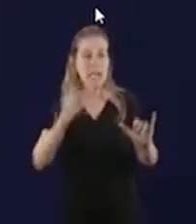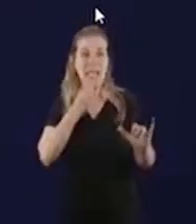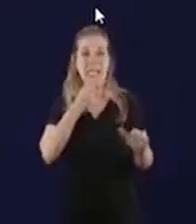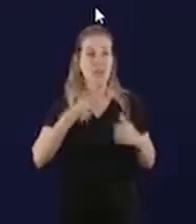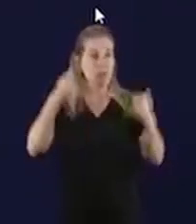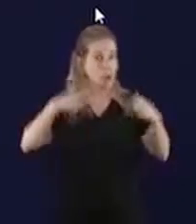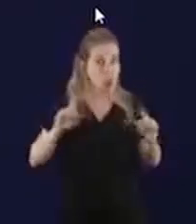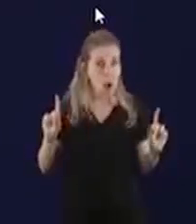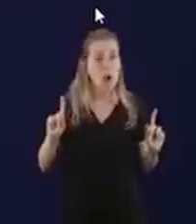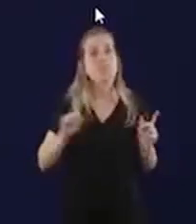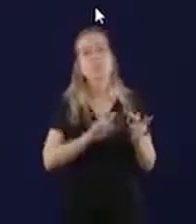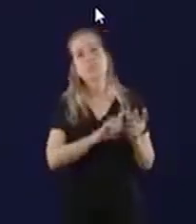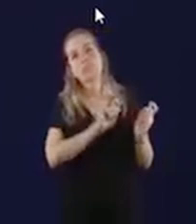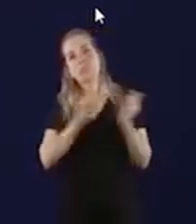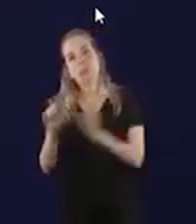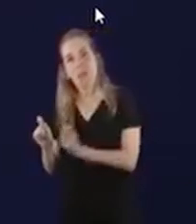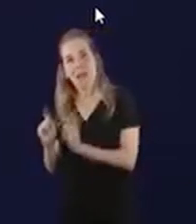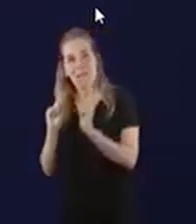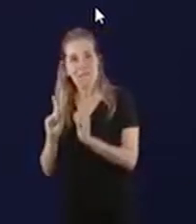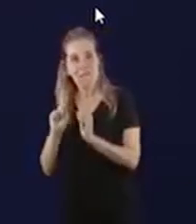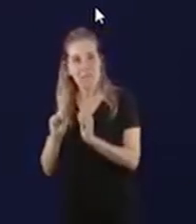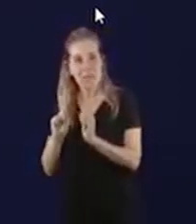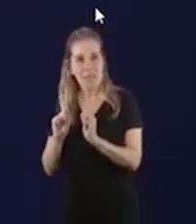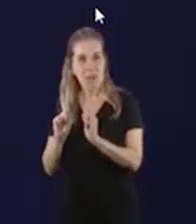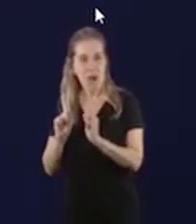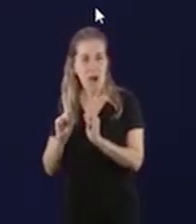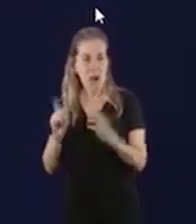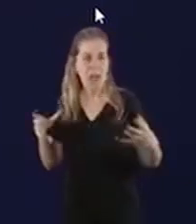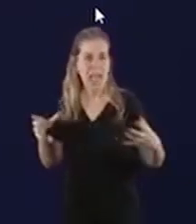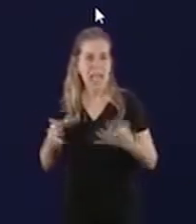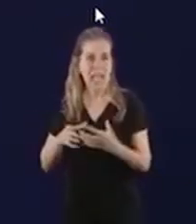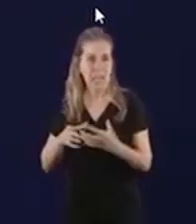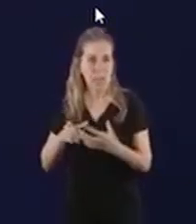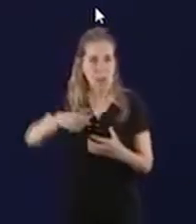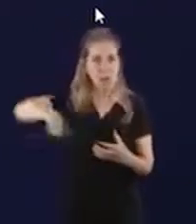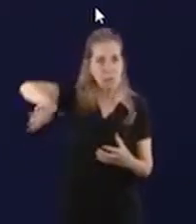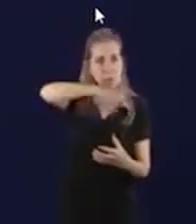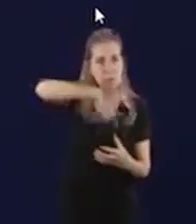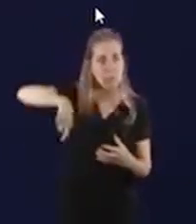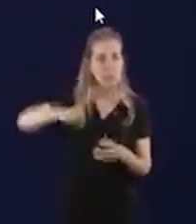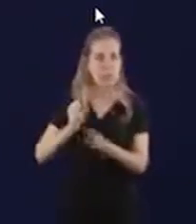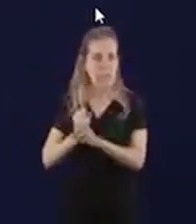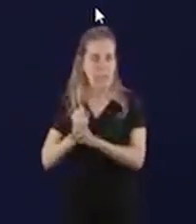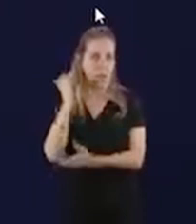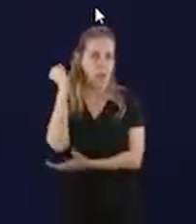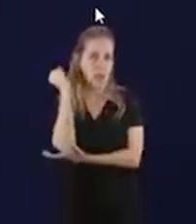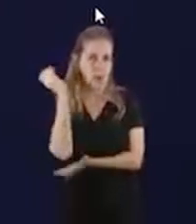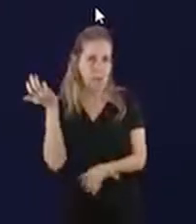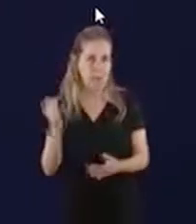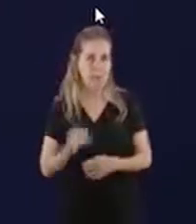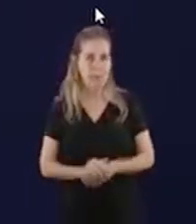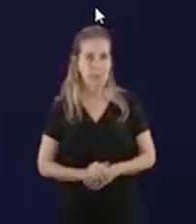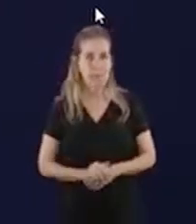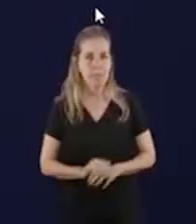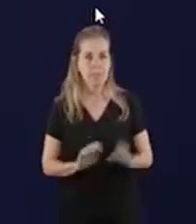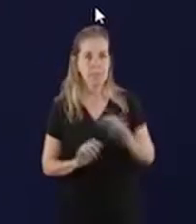en esta conferencia será el propio los propios equipos de las carteras involucradas en este caso economía Vocero